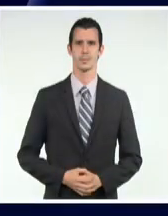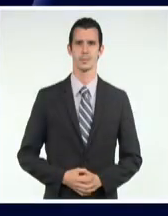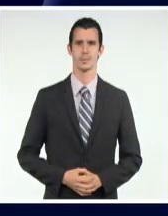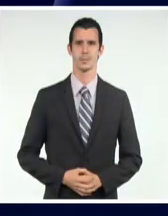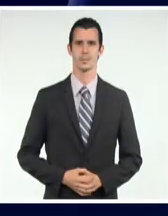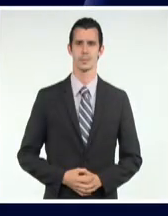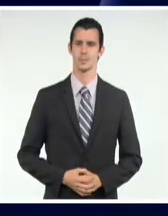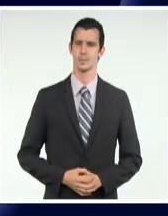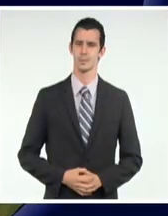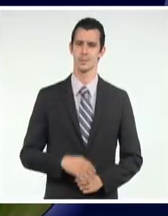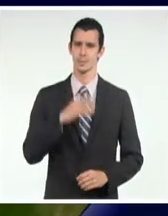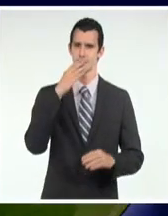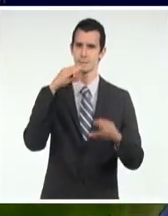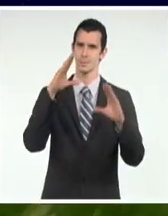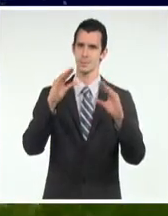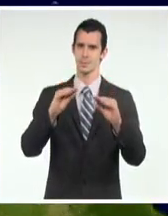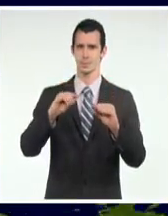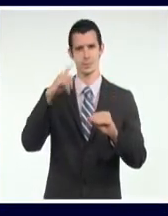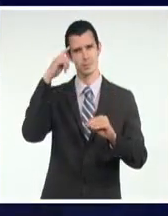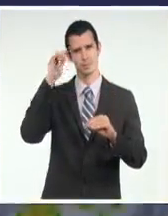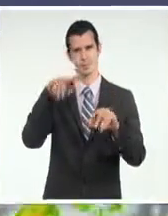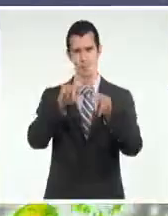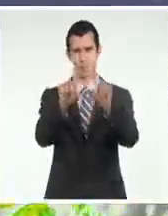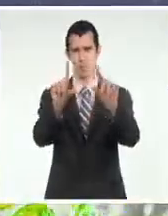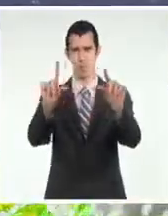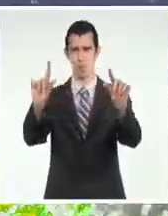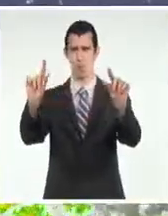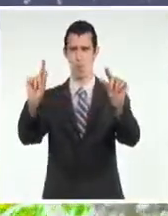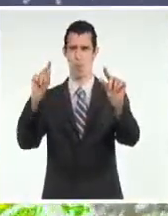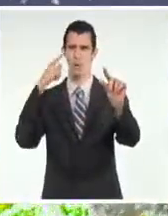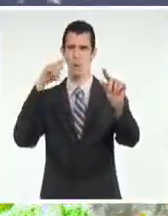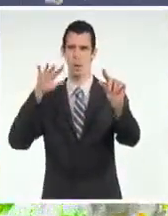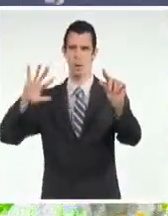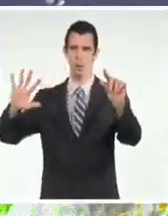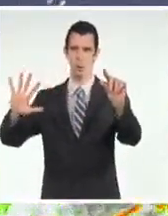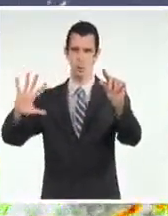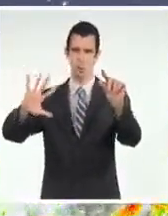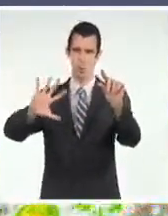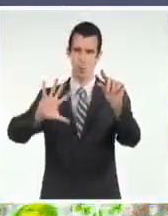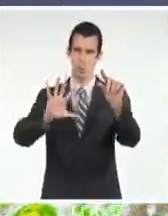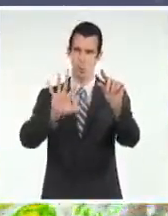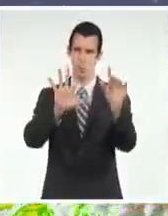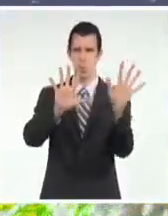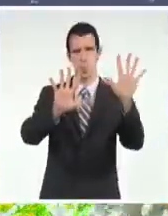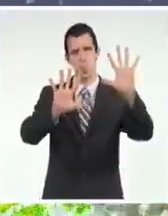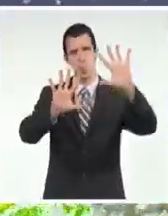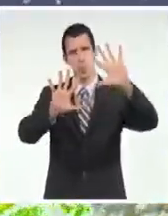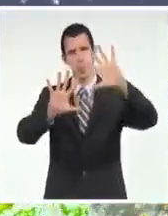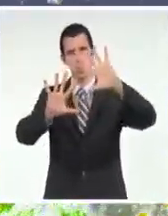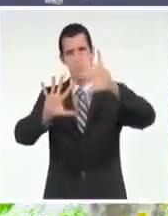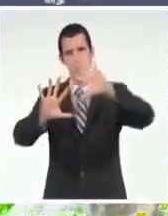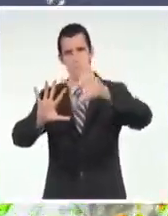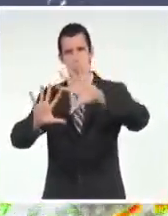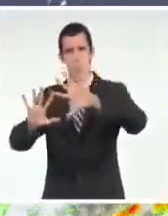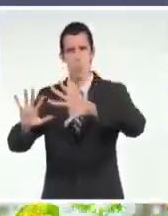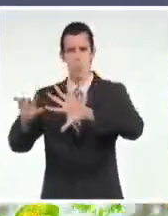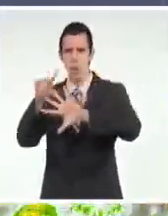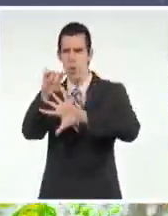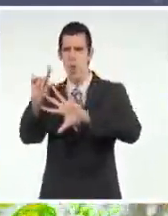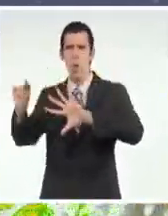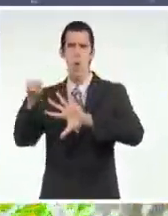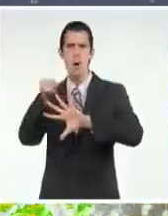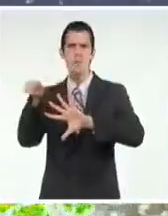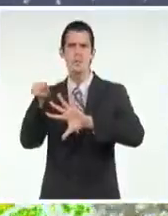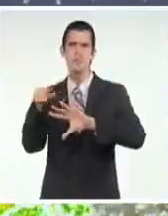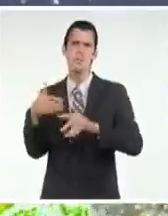Buenas noches. El anticiclón oceánico mantiene su influencia en el área del Caribe, imponiendo sobre Cuba un aire cálido que favorece el rápido ascenso